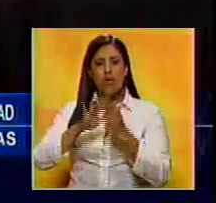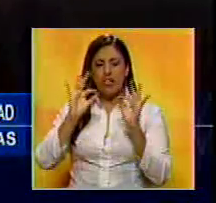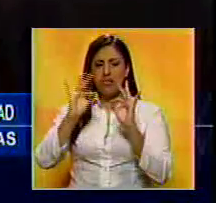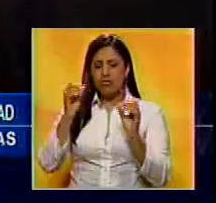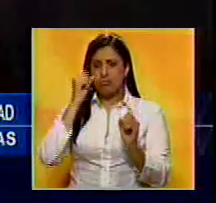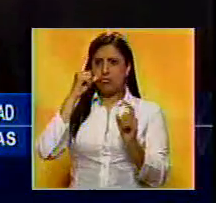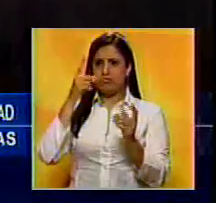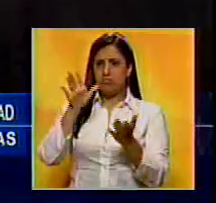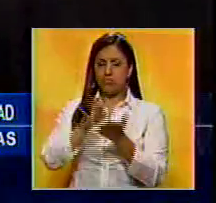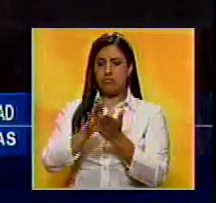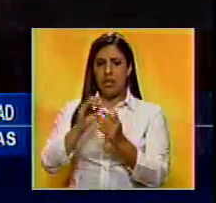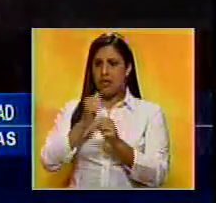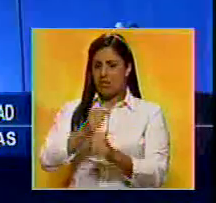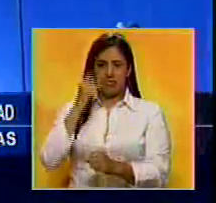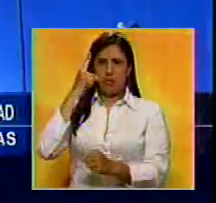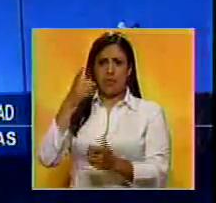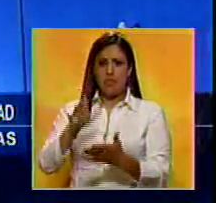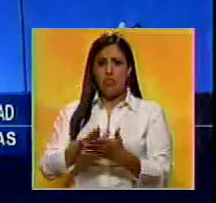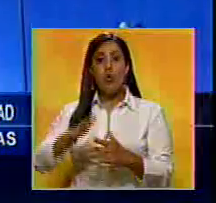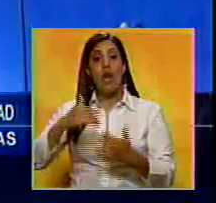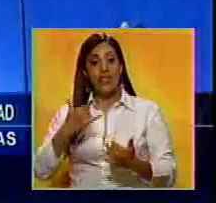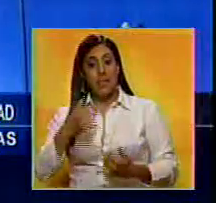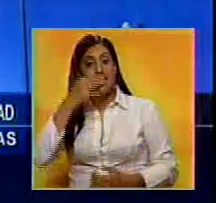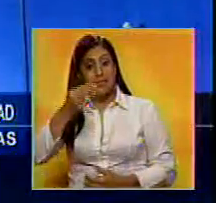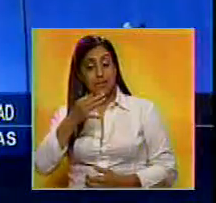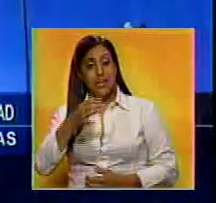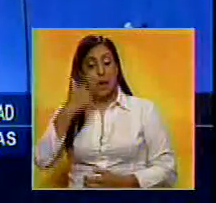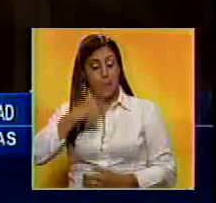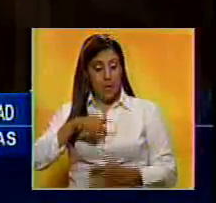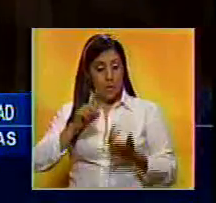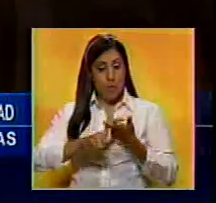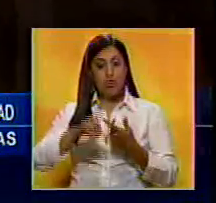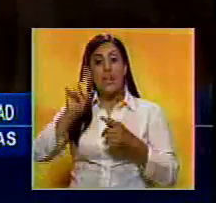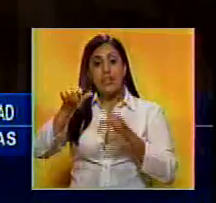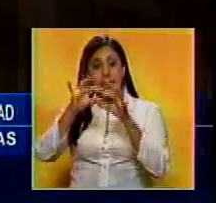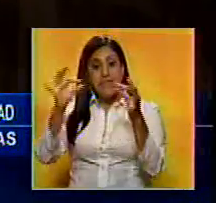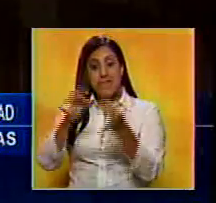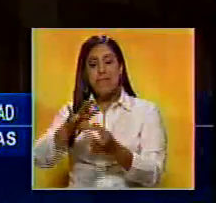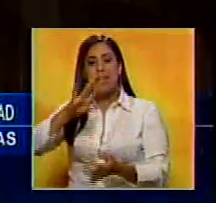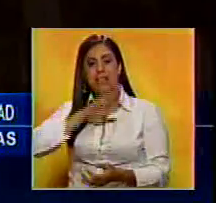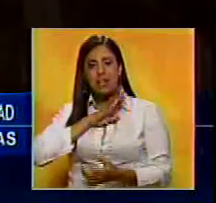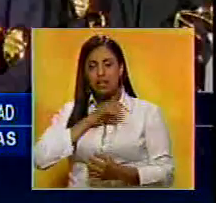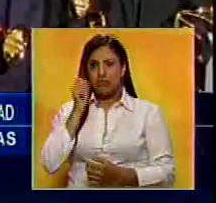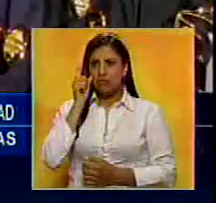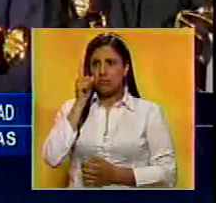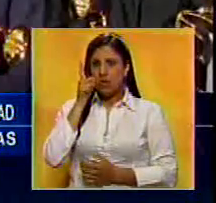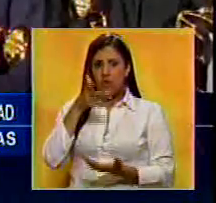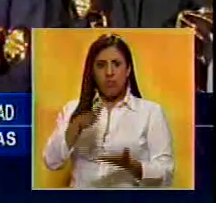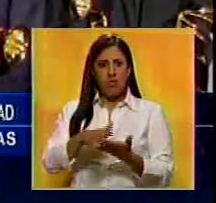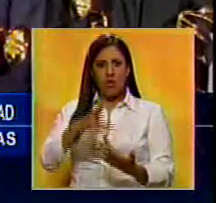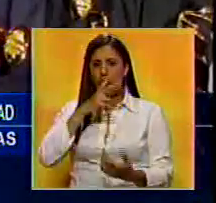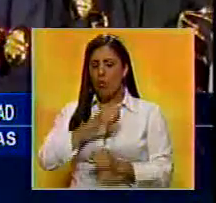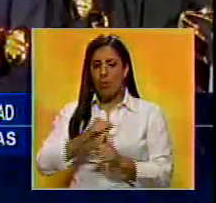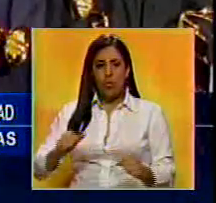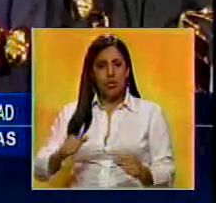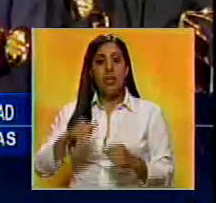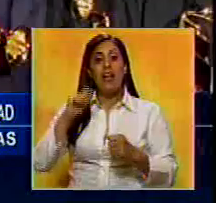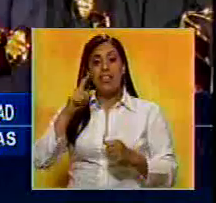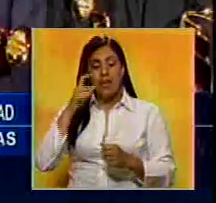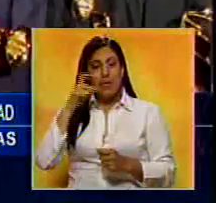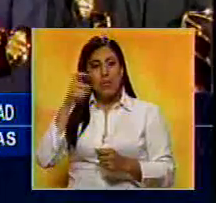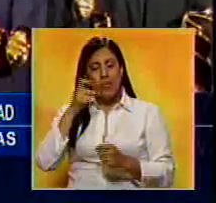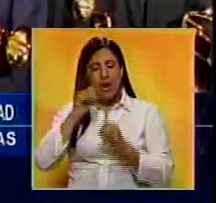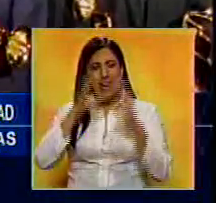forma repentina e inesperada además señaló que tanto su mujer como su familia han quedado impactados por la noticia Y que ahora